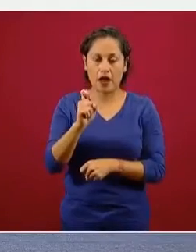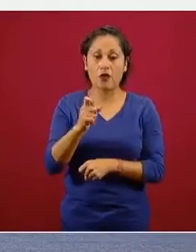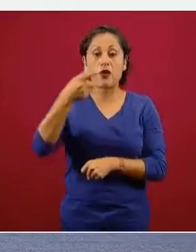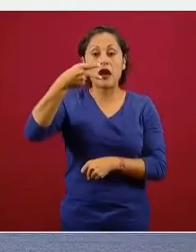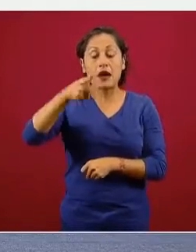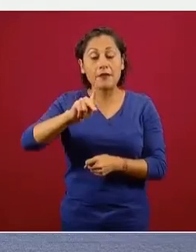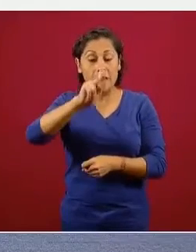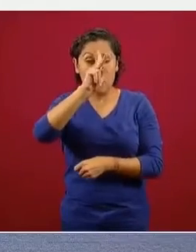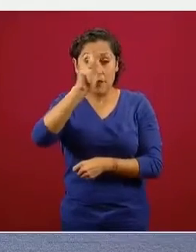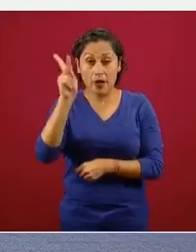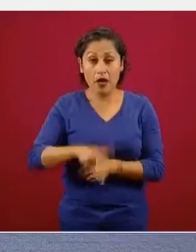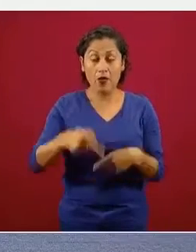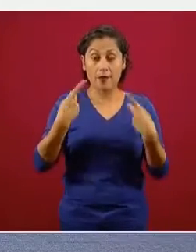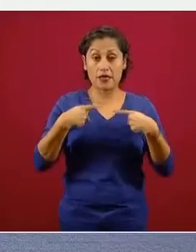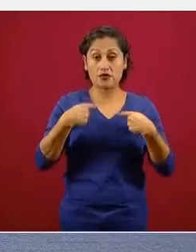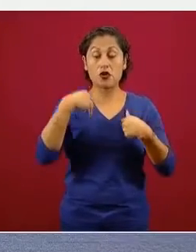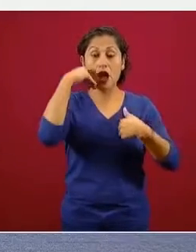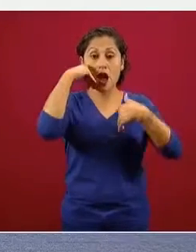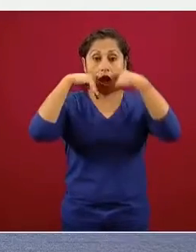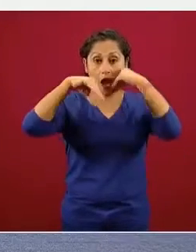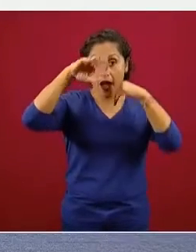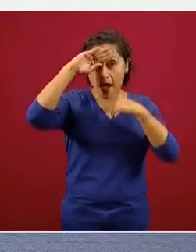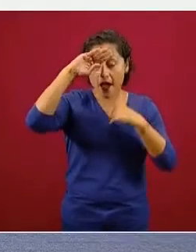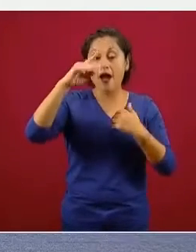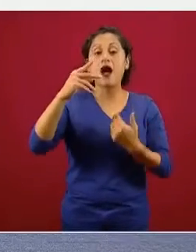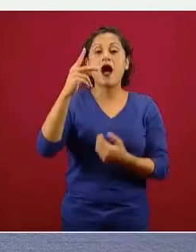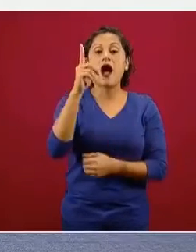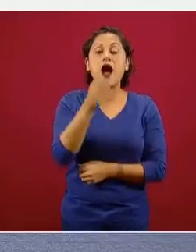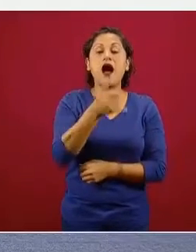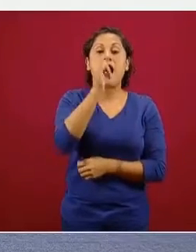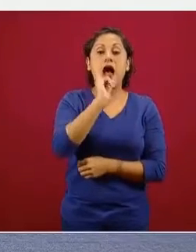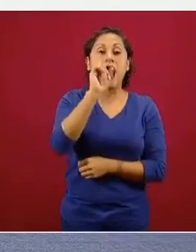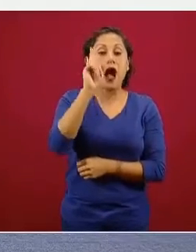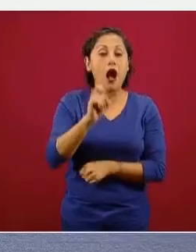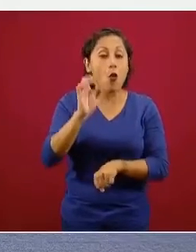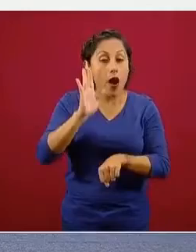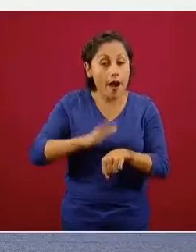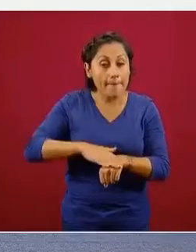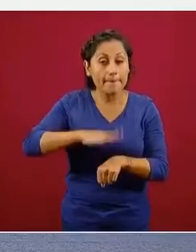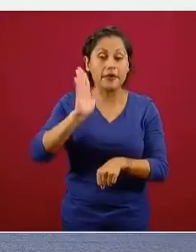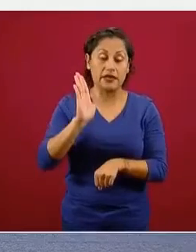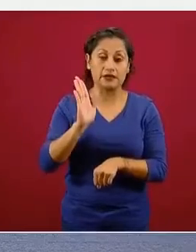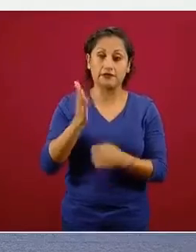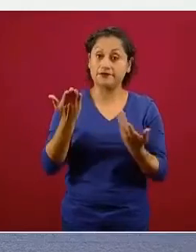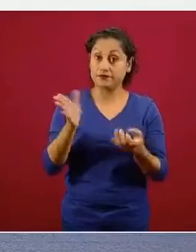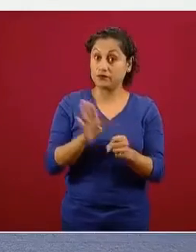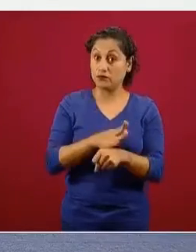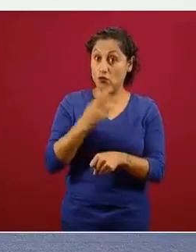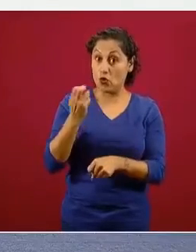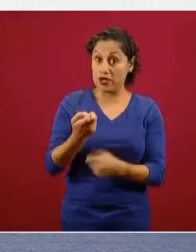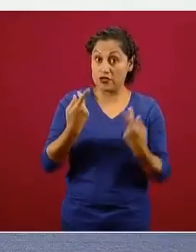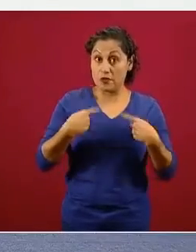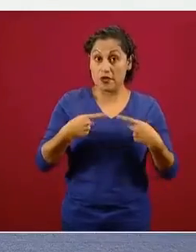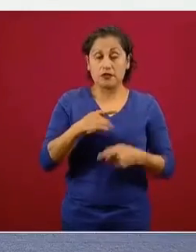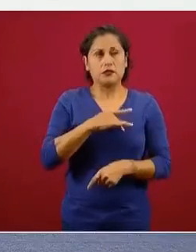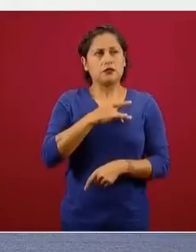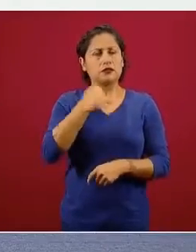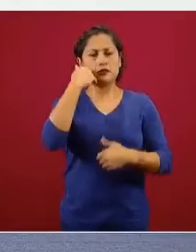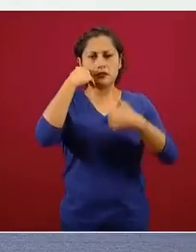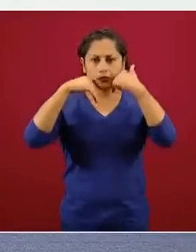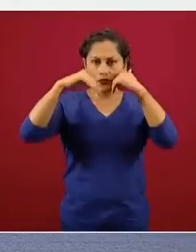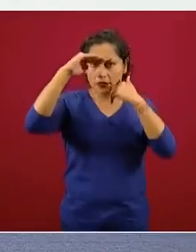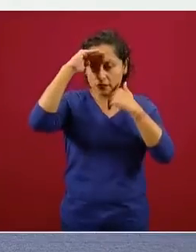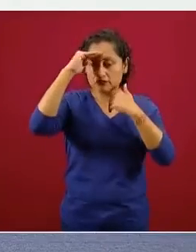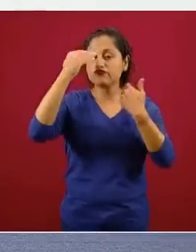al aumentar la temperatura corporal se pierde más líquido. Entonces, en general, recomendamos al menos 2 litros, posiblemente